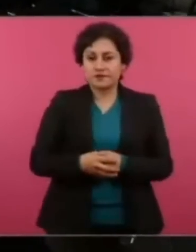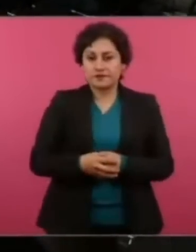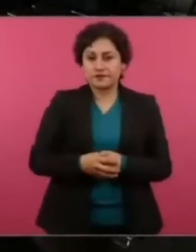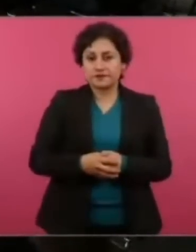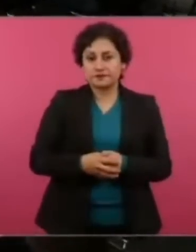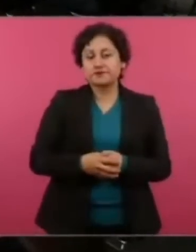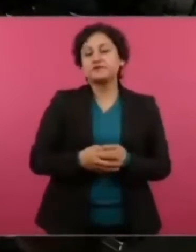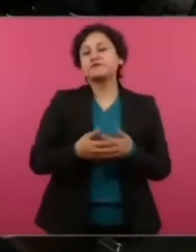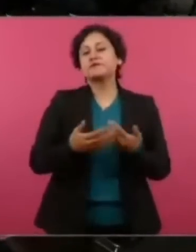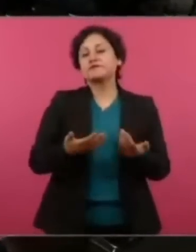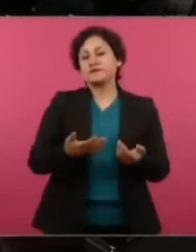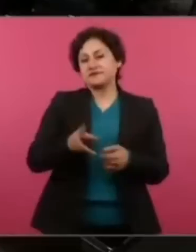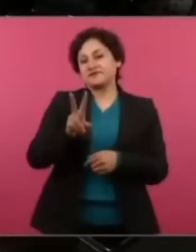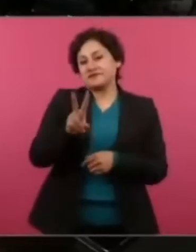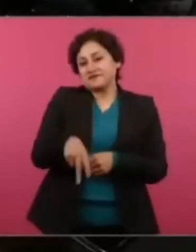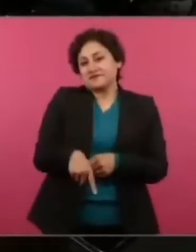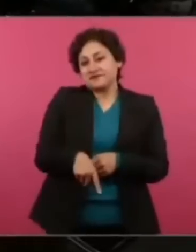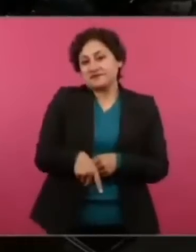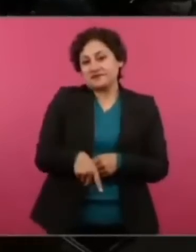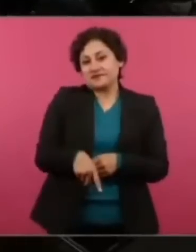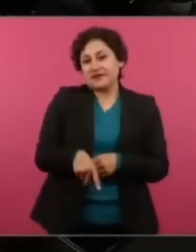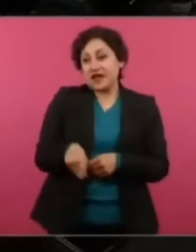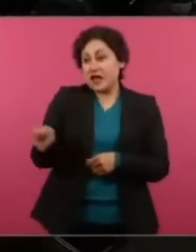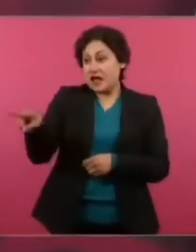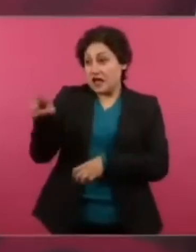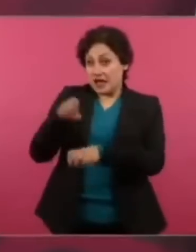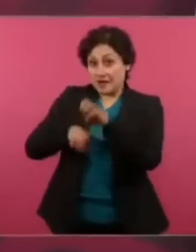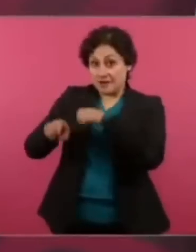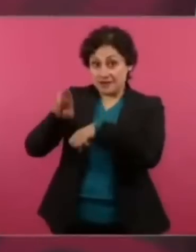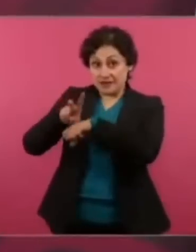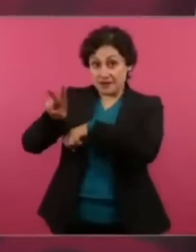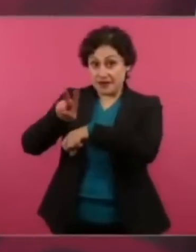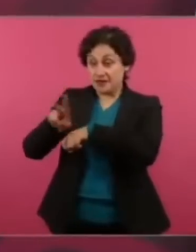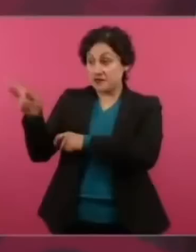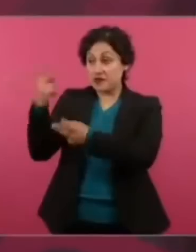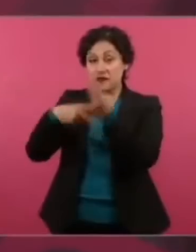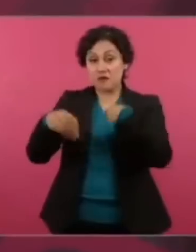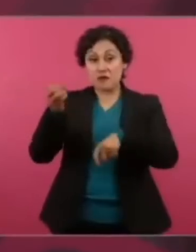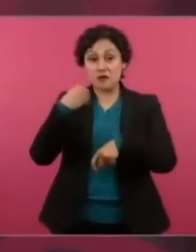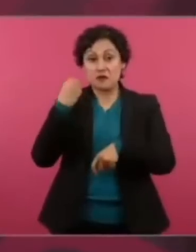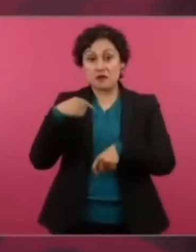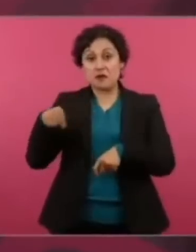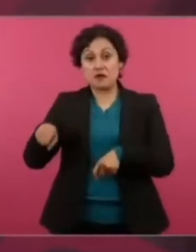El caso es que lo ningunearon al expositor, lo hicieron a un lado